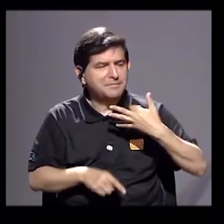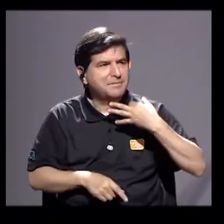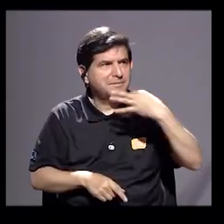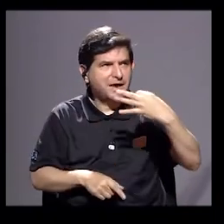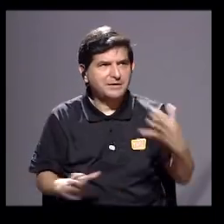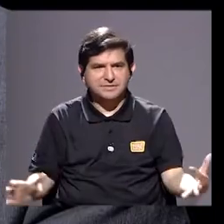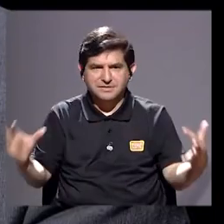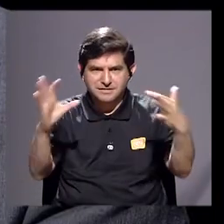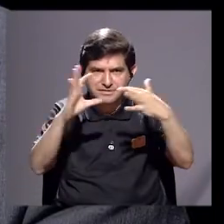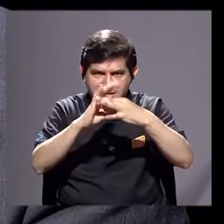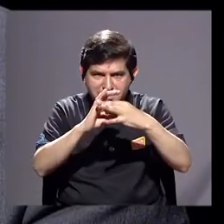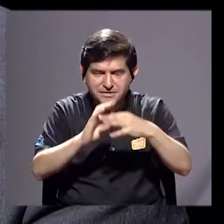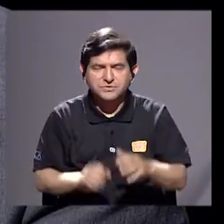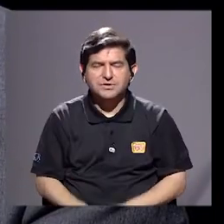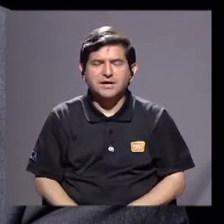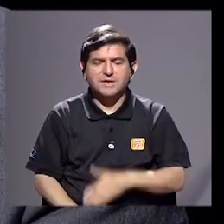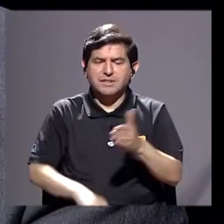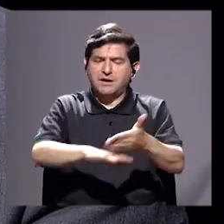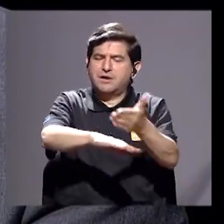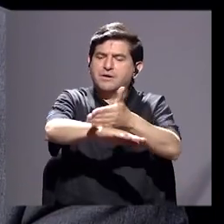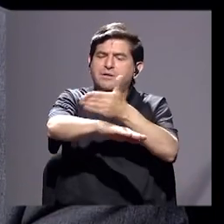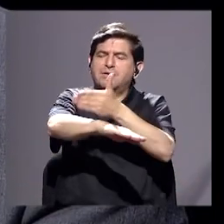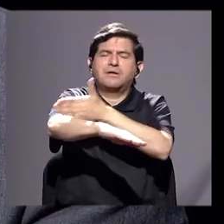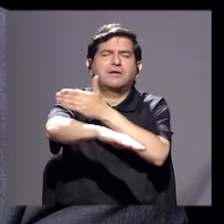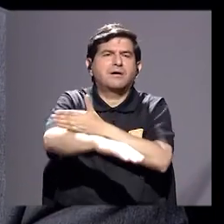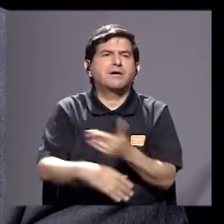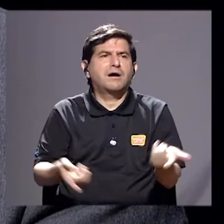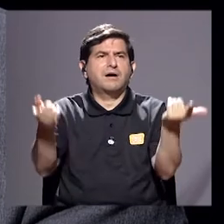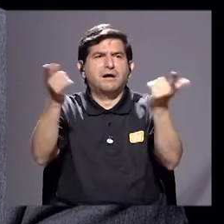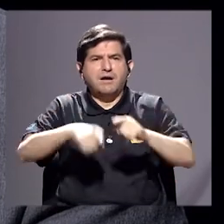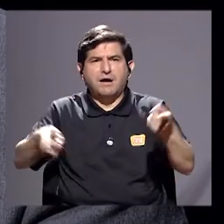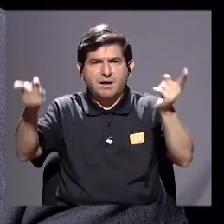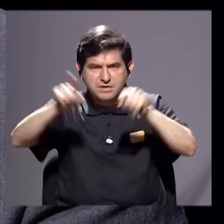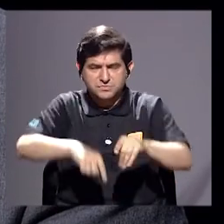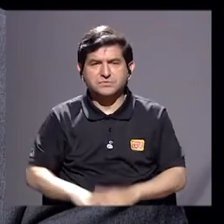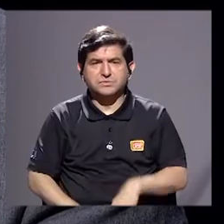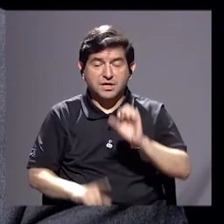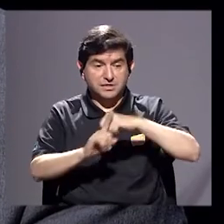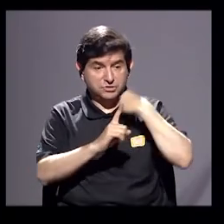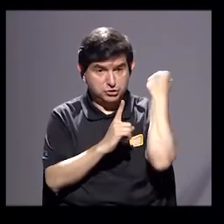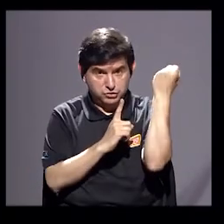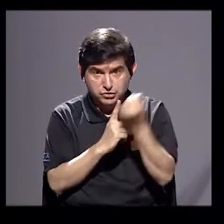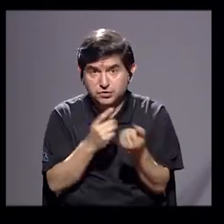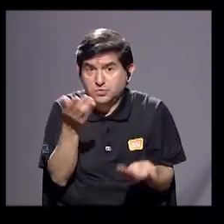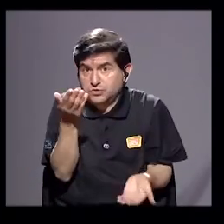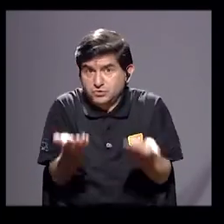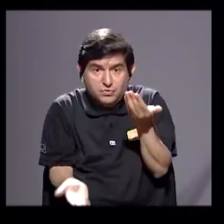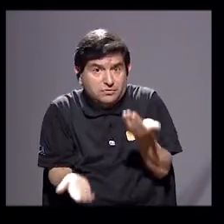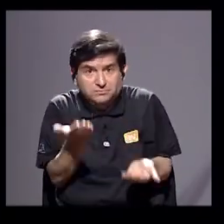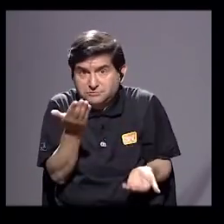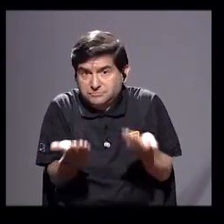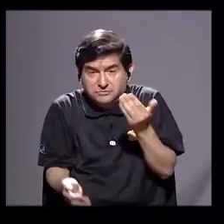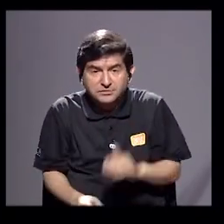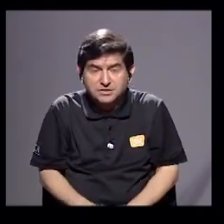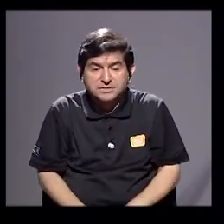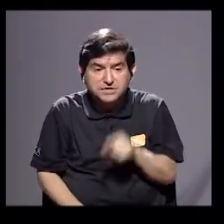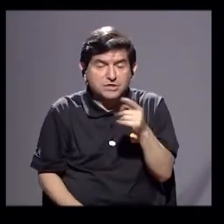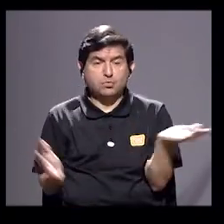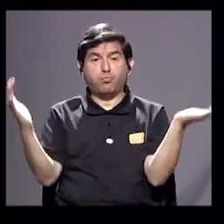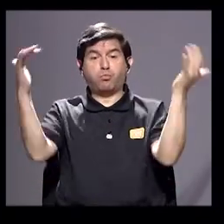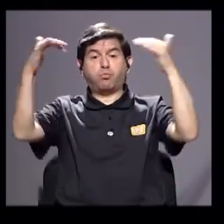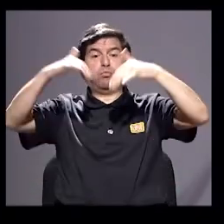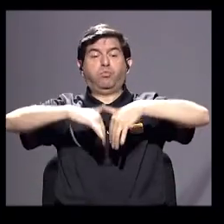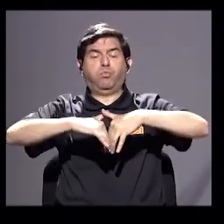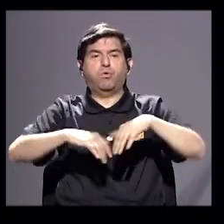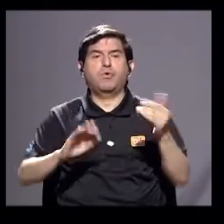alrededor de poder lograr una mejoría sucede aquel hecho que de algún modo es de colapso en